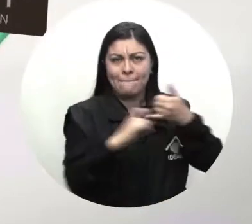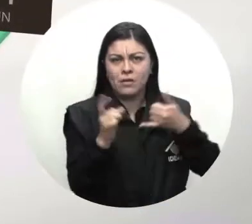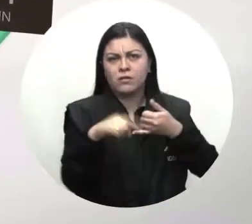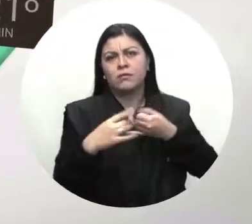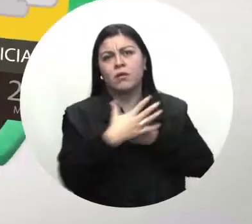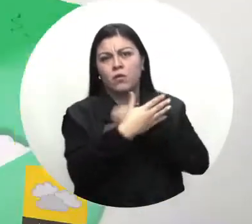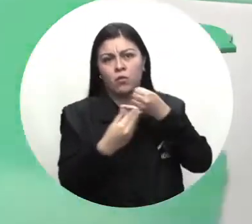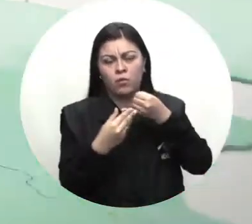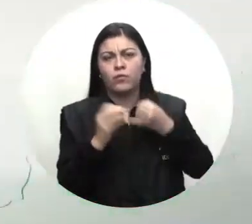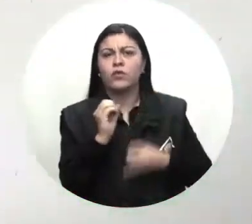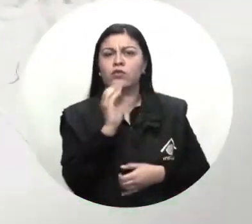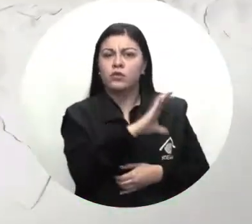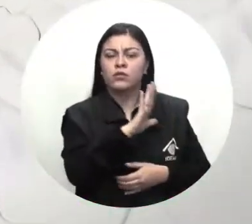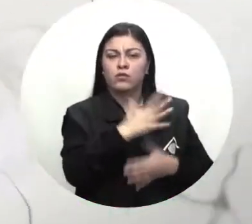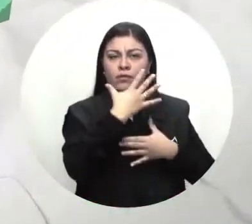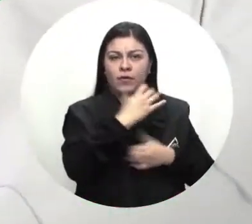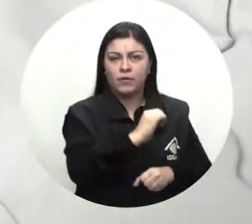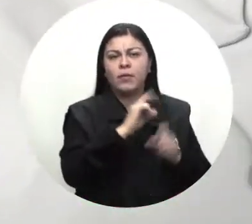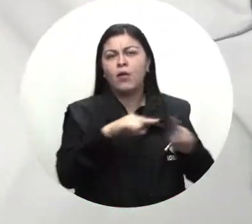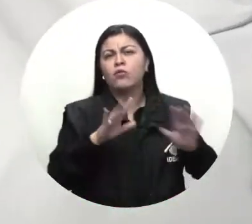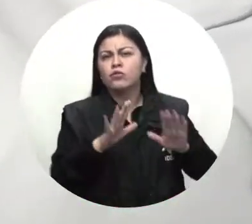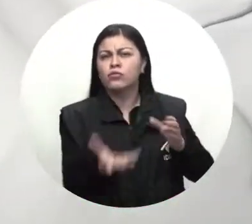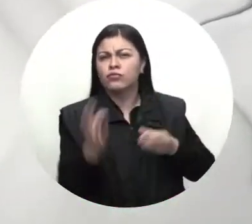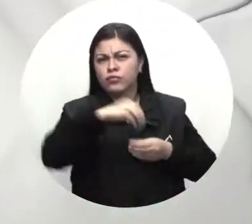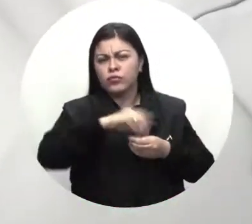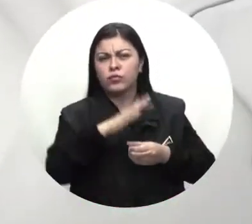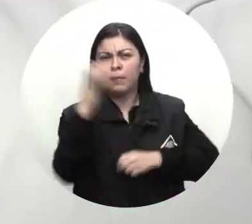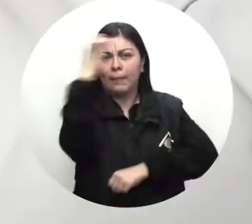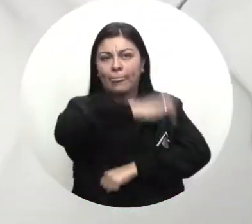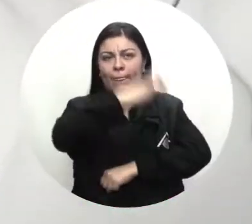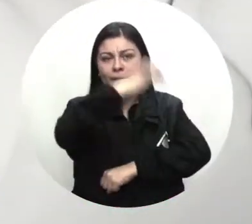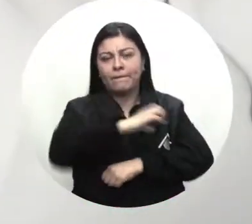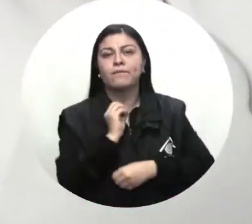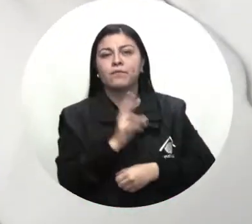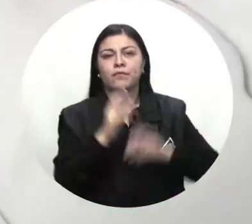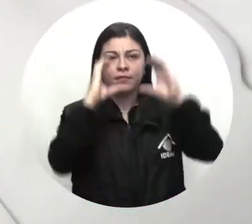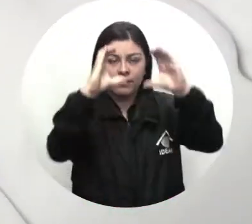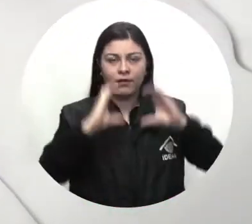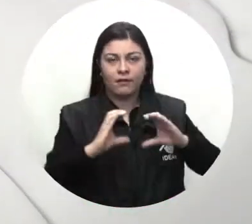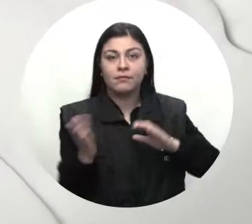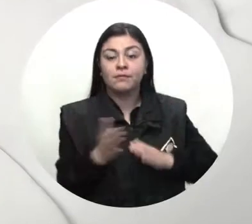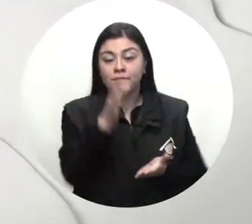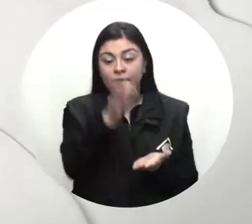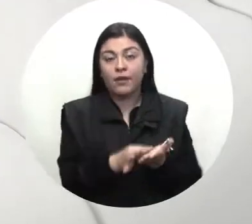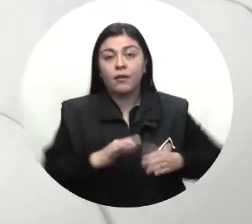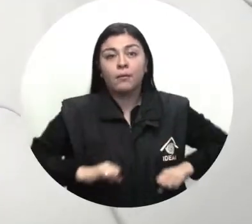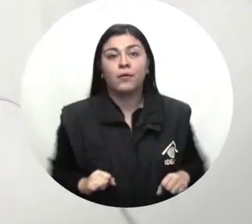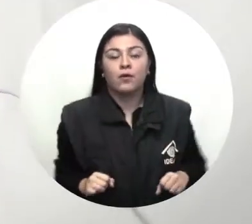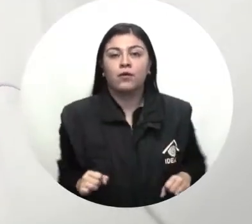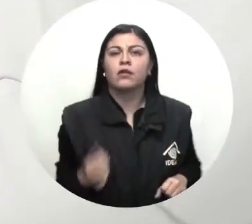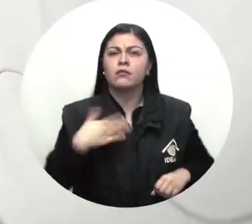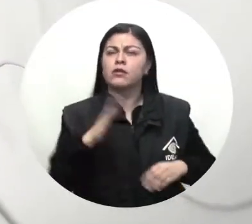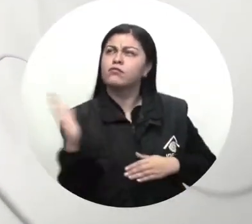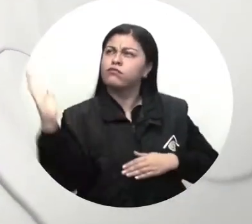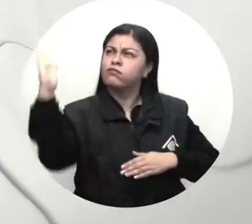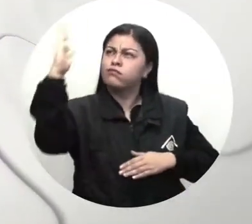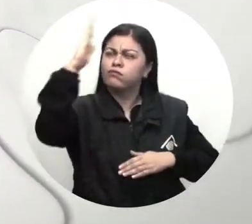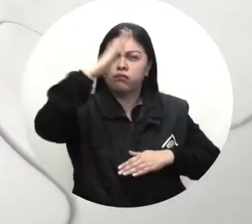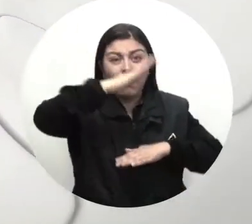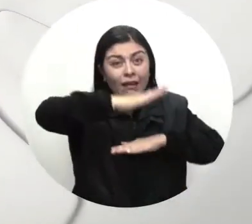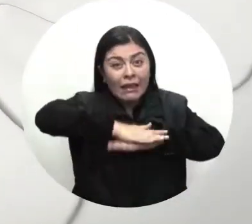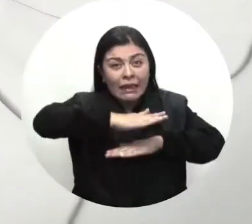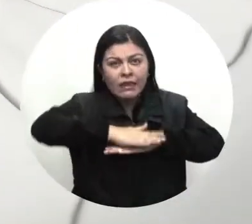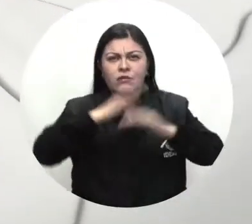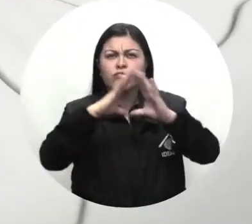Guainía, occidente de Vaupés y en sectores del Piedemonte de Putumayo y sur de Caquetá. En la capital se verá nublado en horas de la tarde con